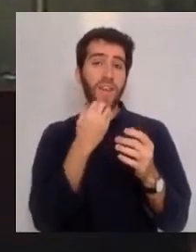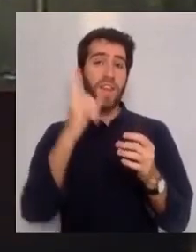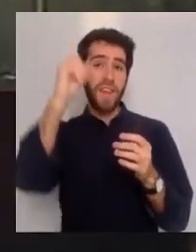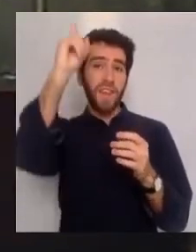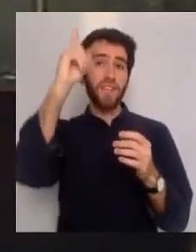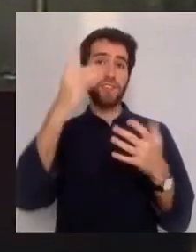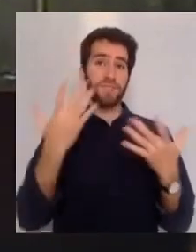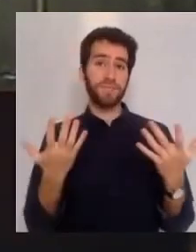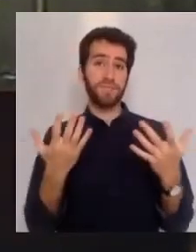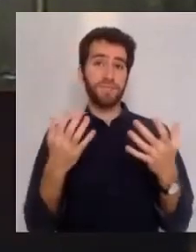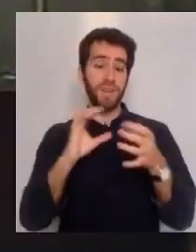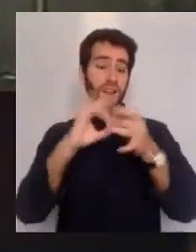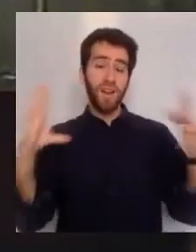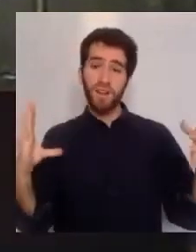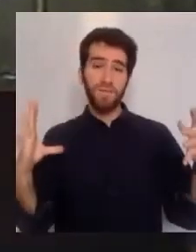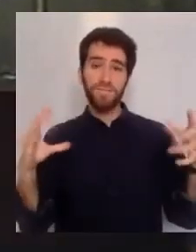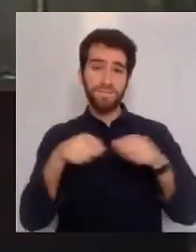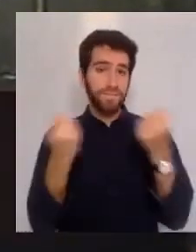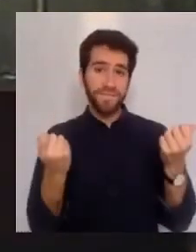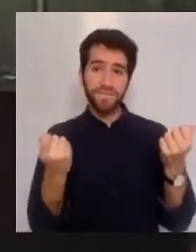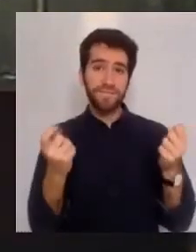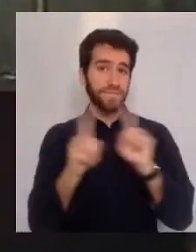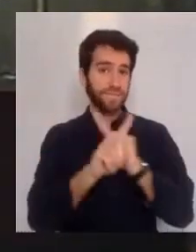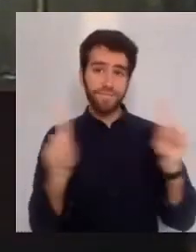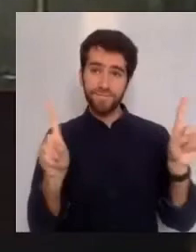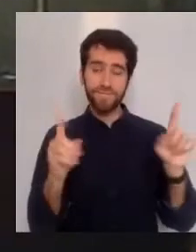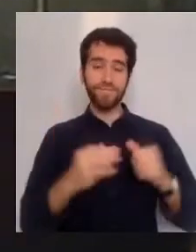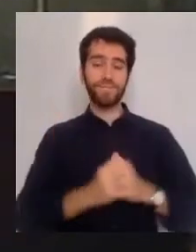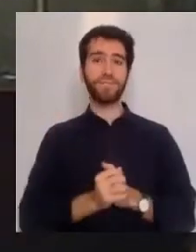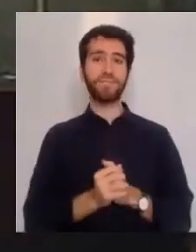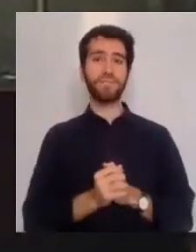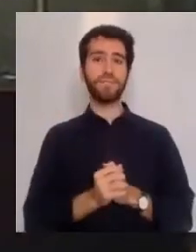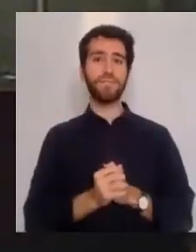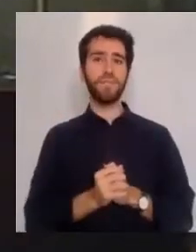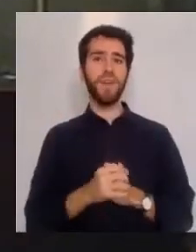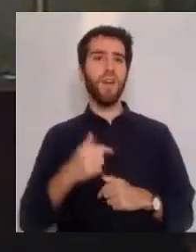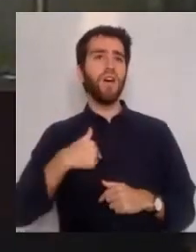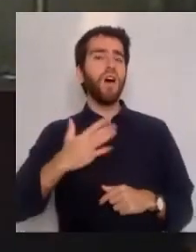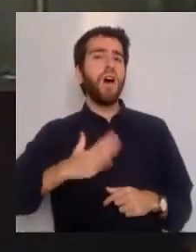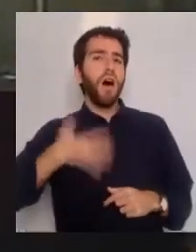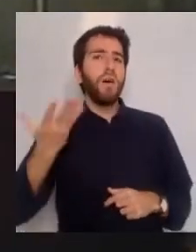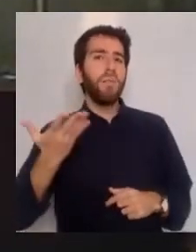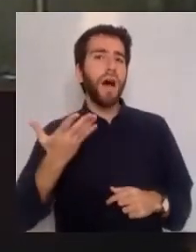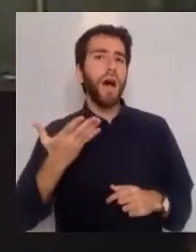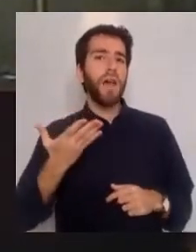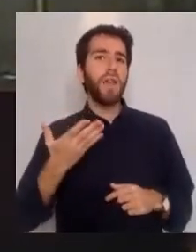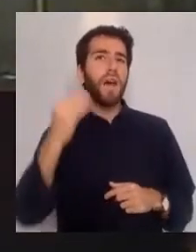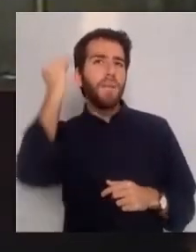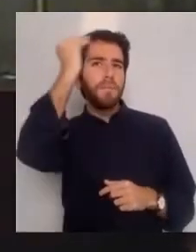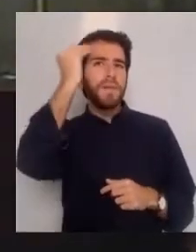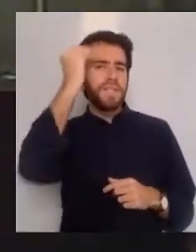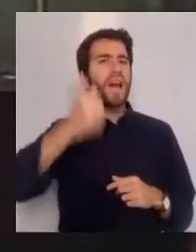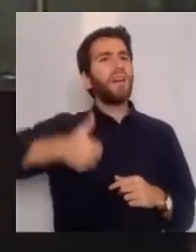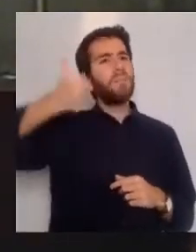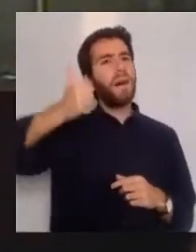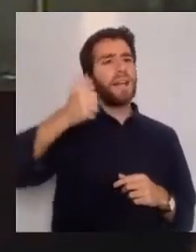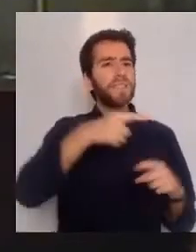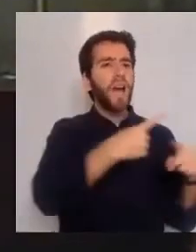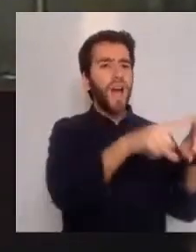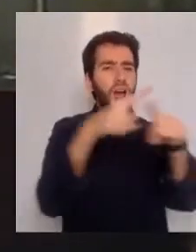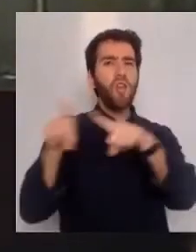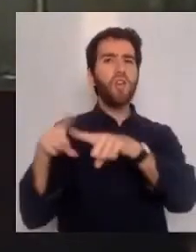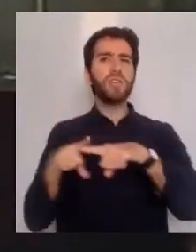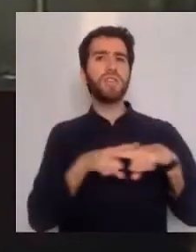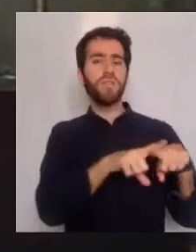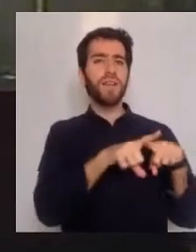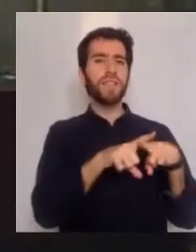¿Seremos capaces de despojarnos de nuestros egoísmos, pensando más en los otros, en el bien de todos, especialmente de los más